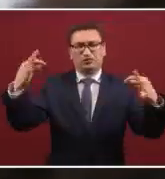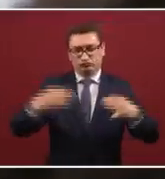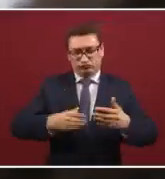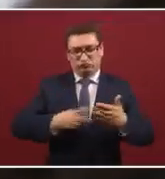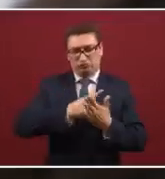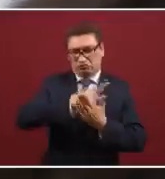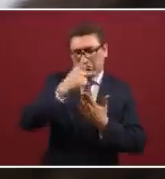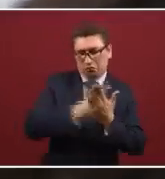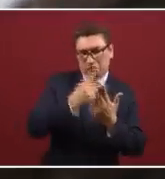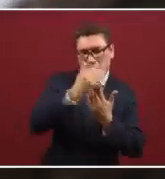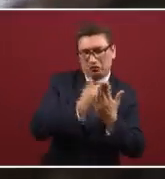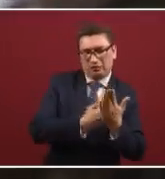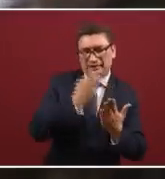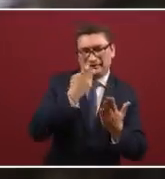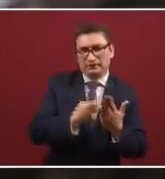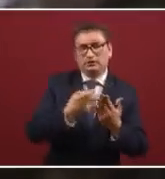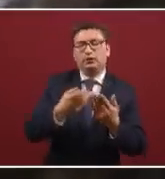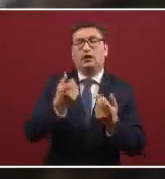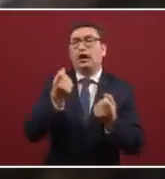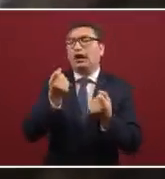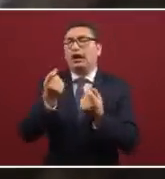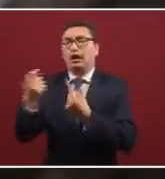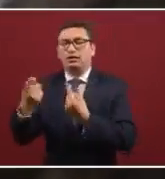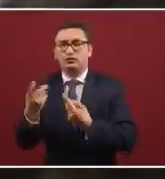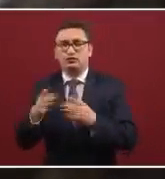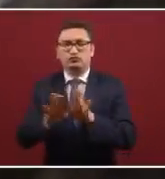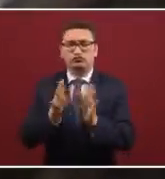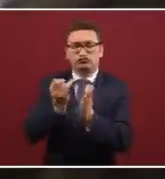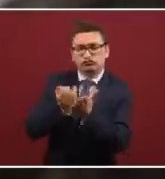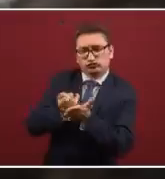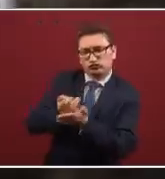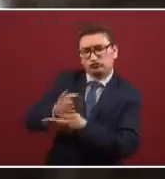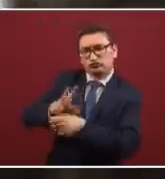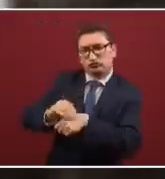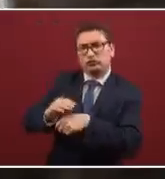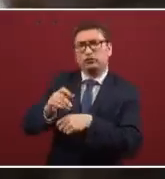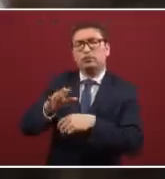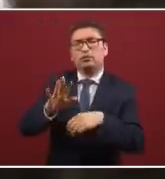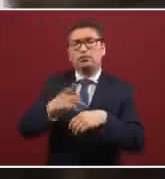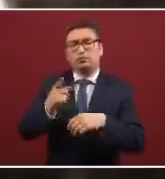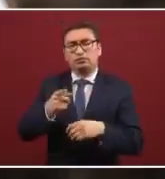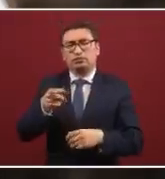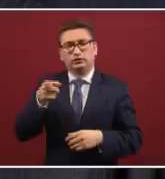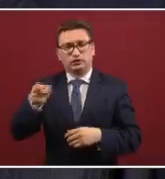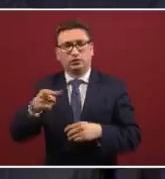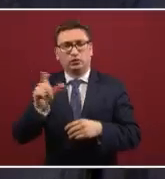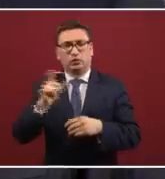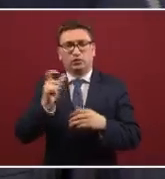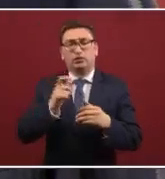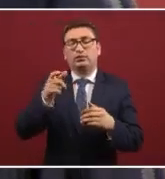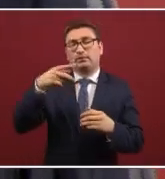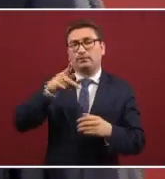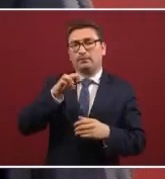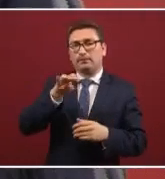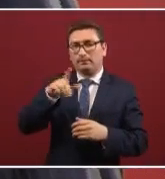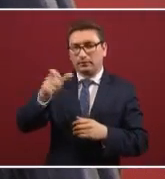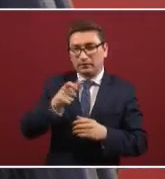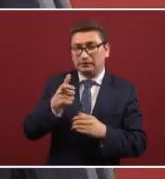de ciertas exenciones fiscales, en el caso de impuestos concretamente, para aligerar su carga, ¿no? La carga fiscal que tiene hoy